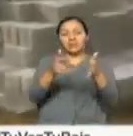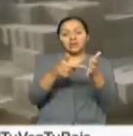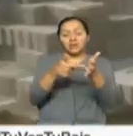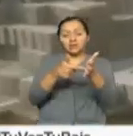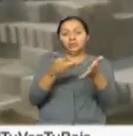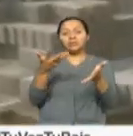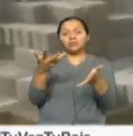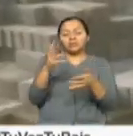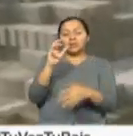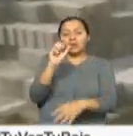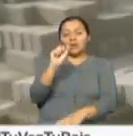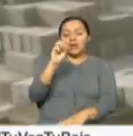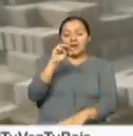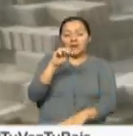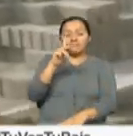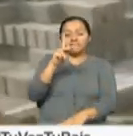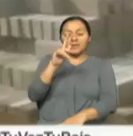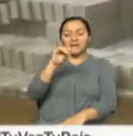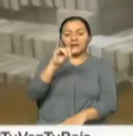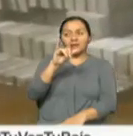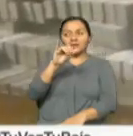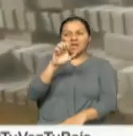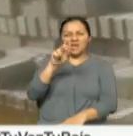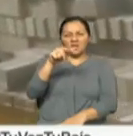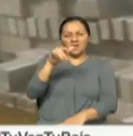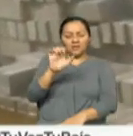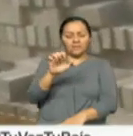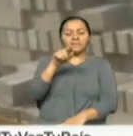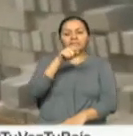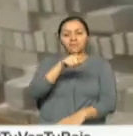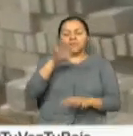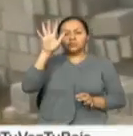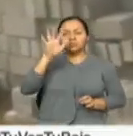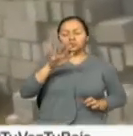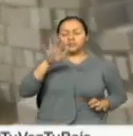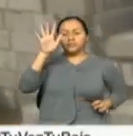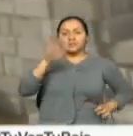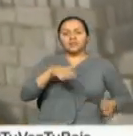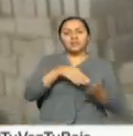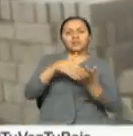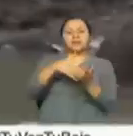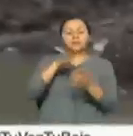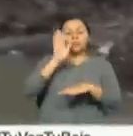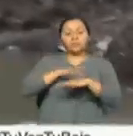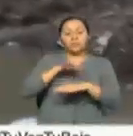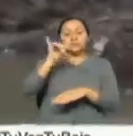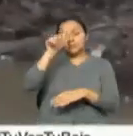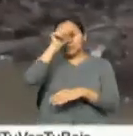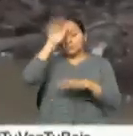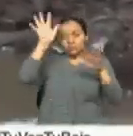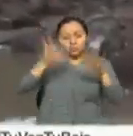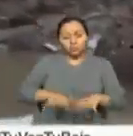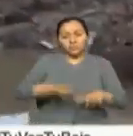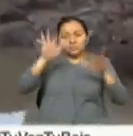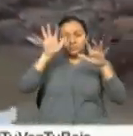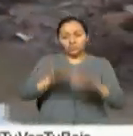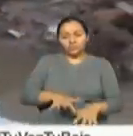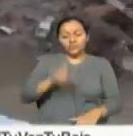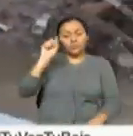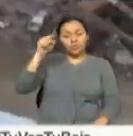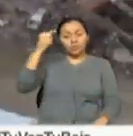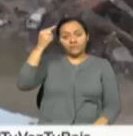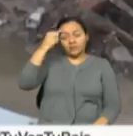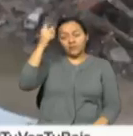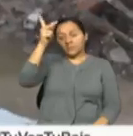de Lambayeque, luego de debilitarse por las intensas lluvias y la inundación del fin de semana. El gobierno peruano decretó estado